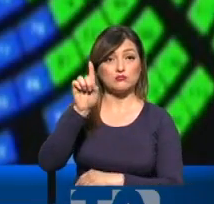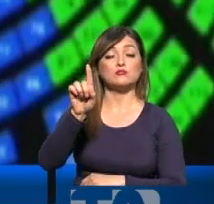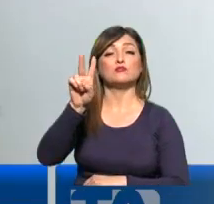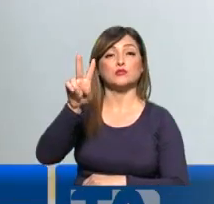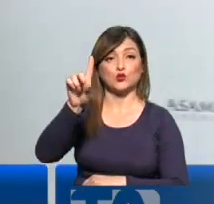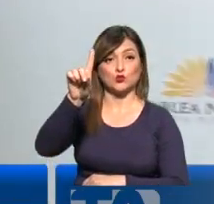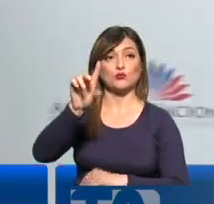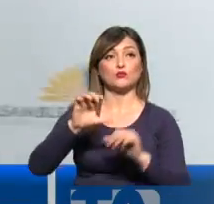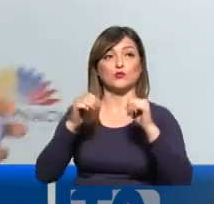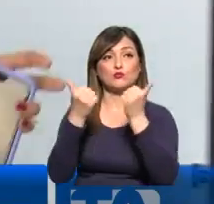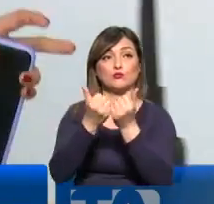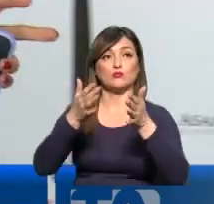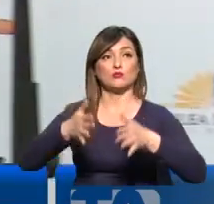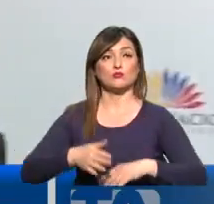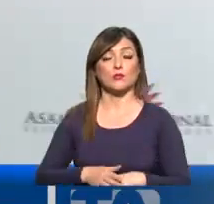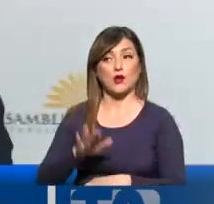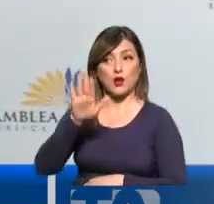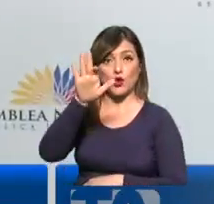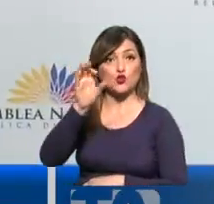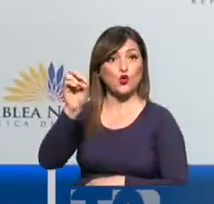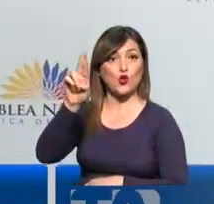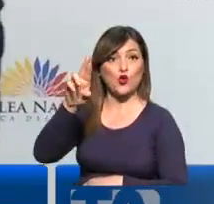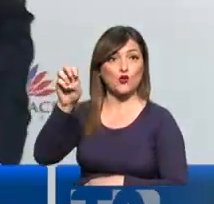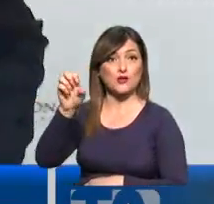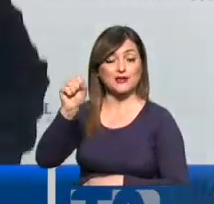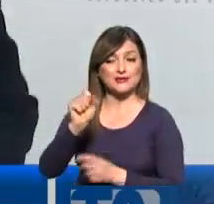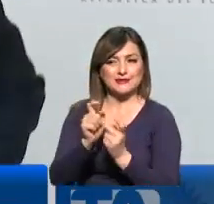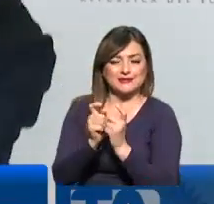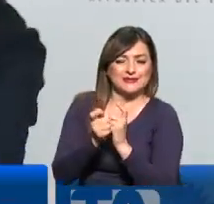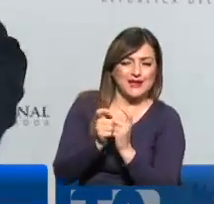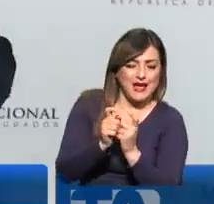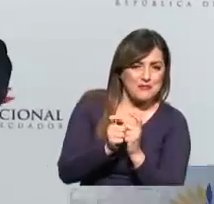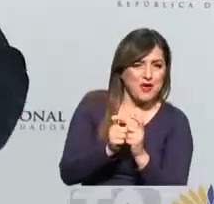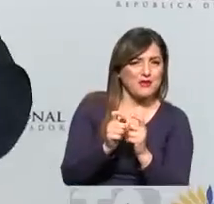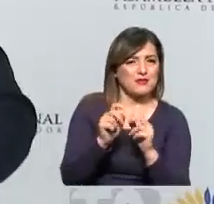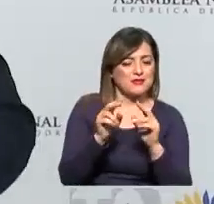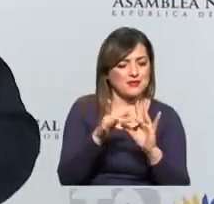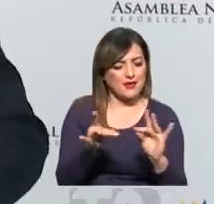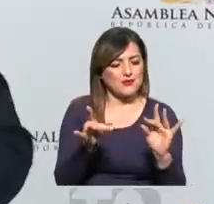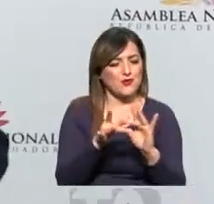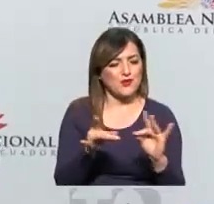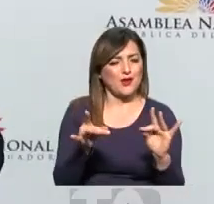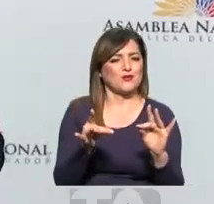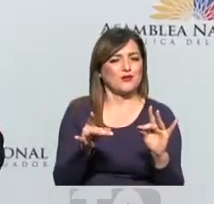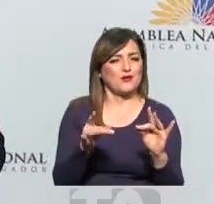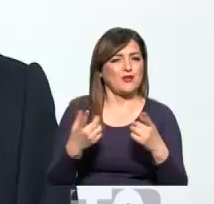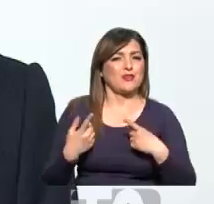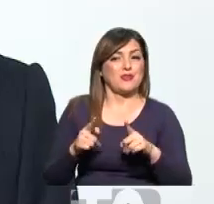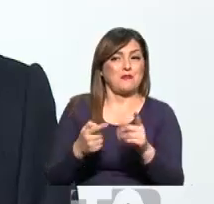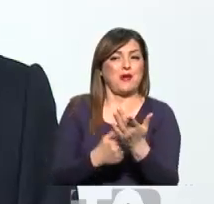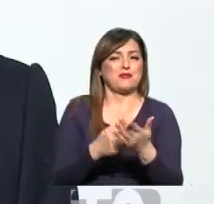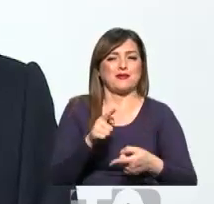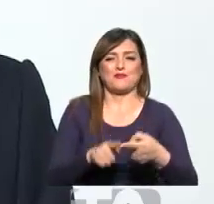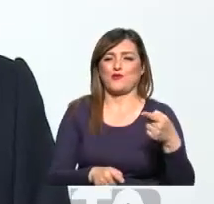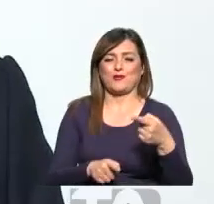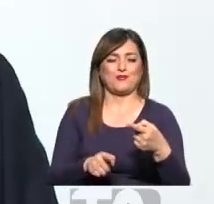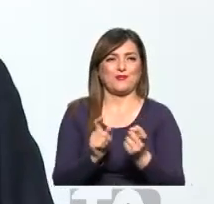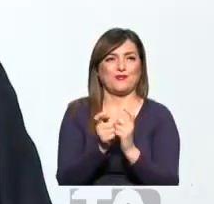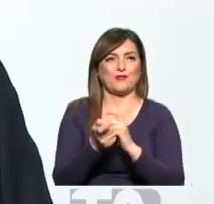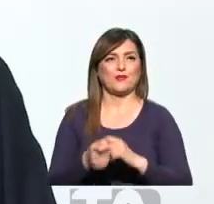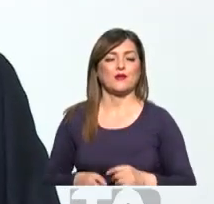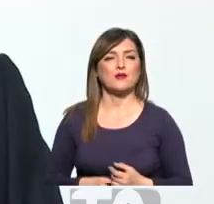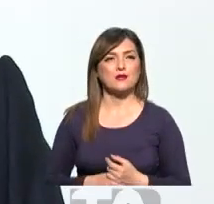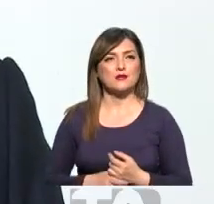121 asambleístas. Para Esteban Torres, no se pueden cambiar o modificar los textos que no hayan sido debatidos. Se cerró en el